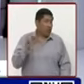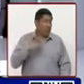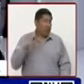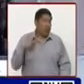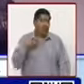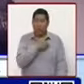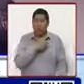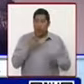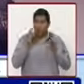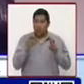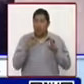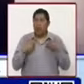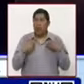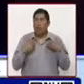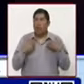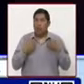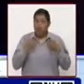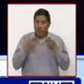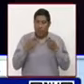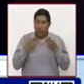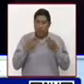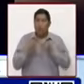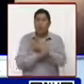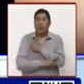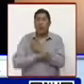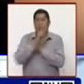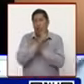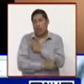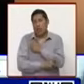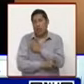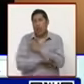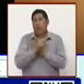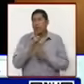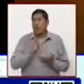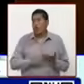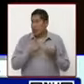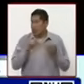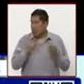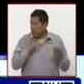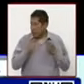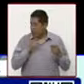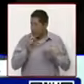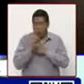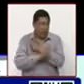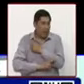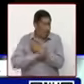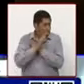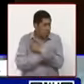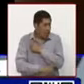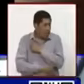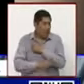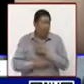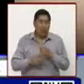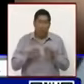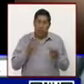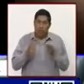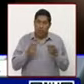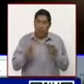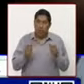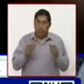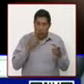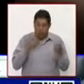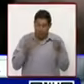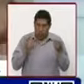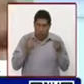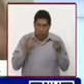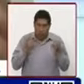Evidentemente. Nosotros, mire, contamos con una estrategia nacional. Esta es una estrategia nacional de la prevención,